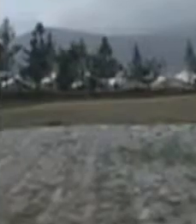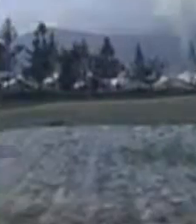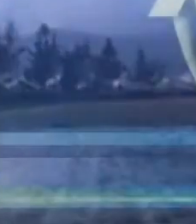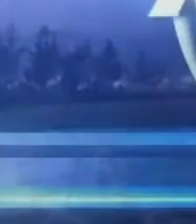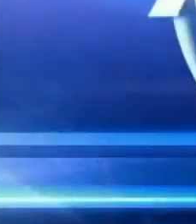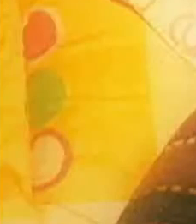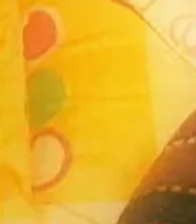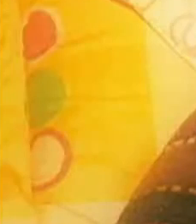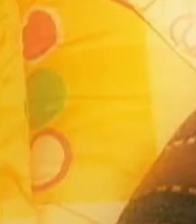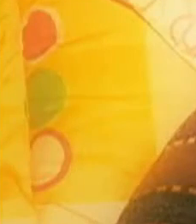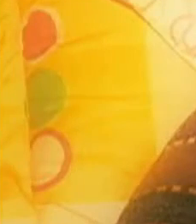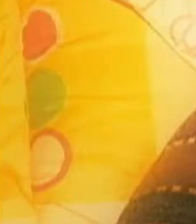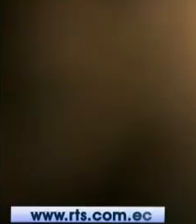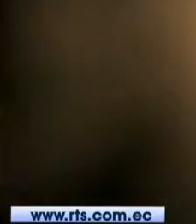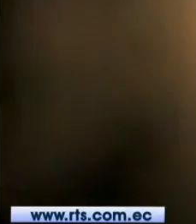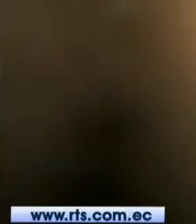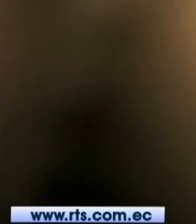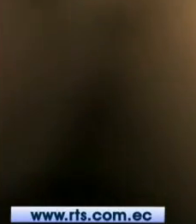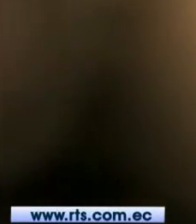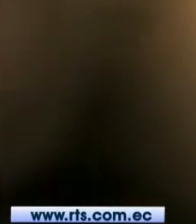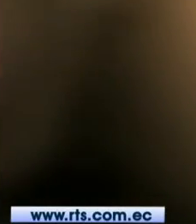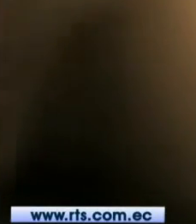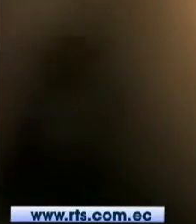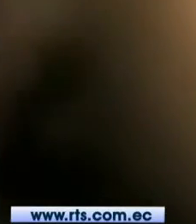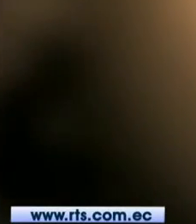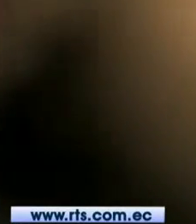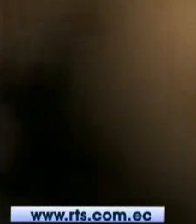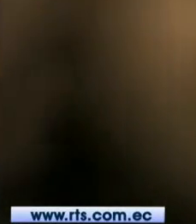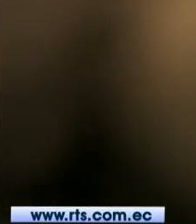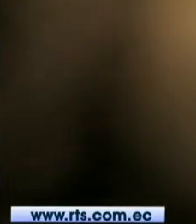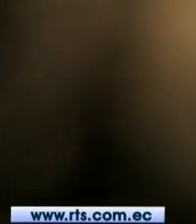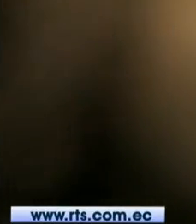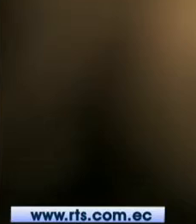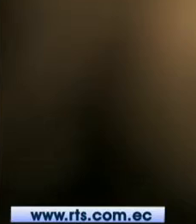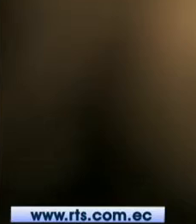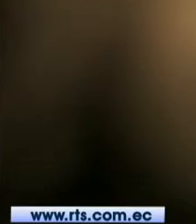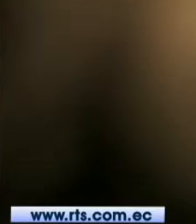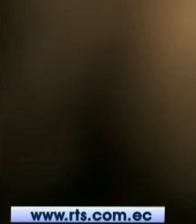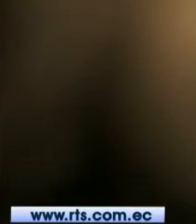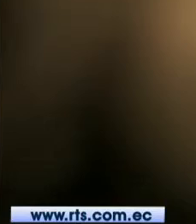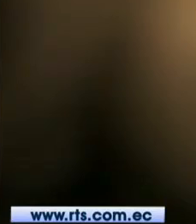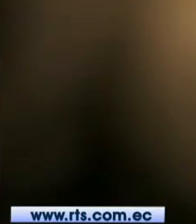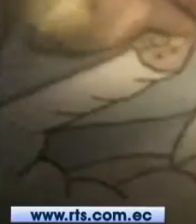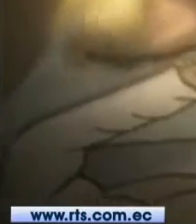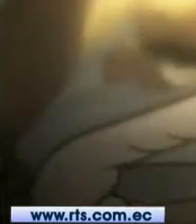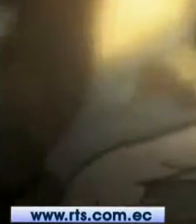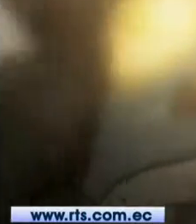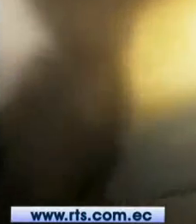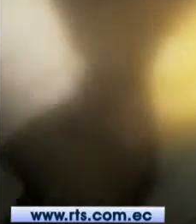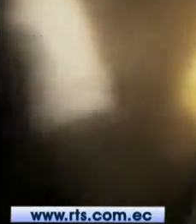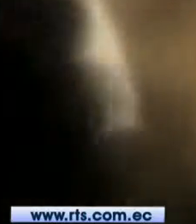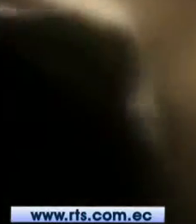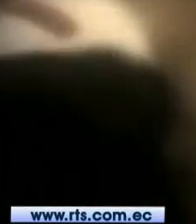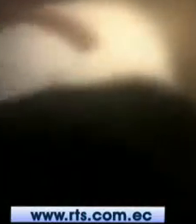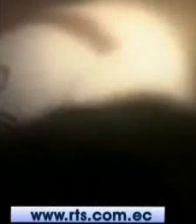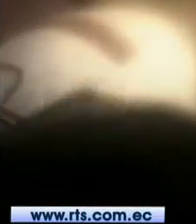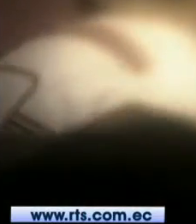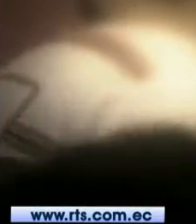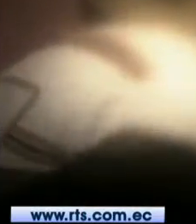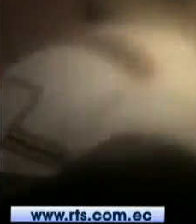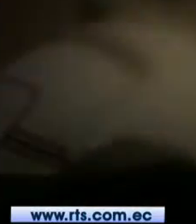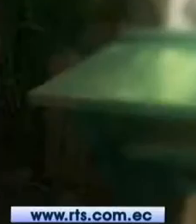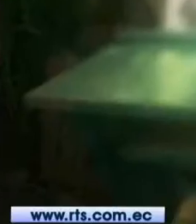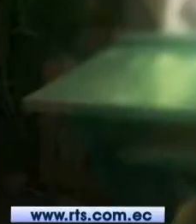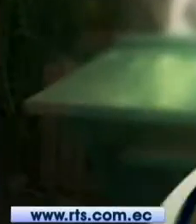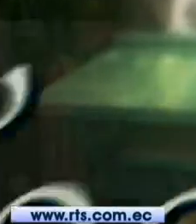Noticia. Resignarse a lo que estoy ahorita y más que todo tengo que luchar por mis